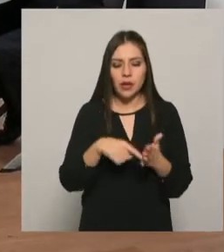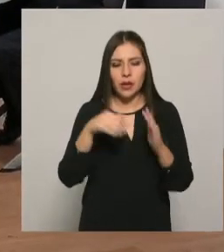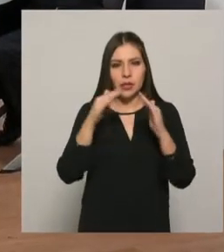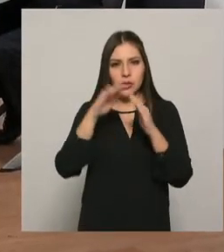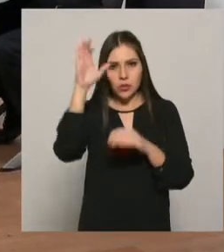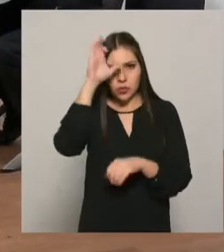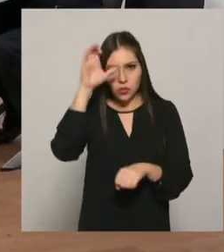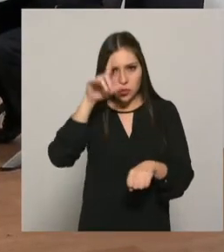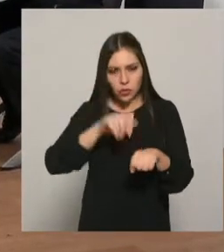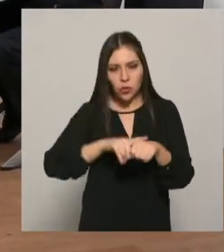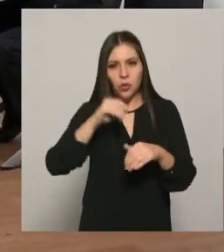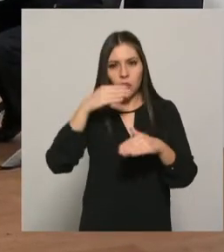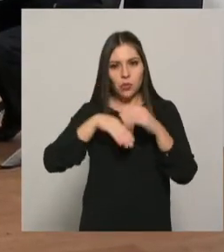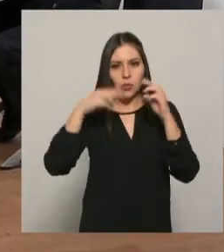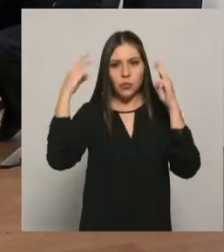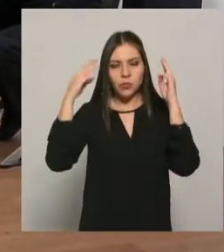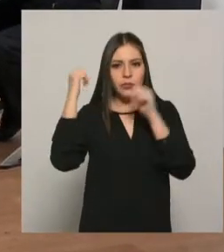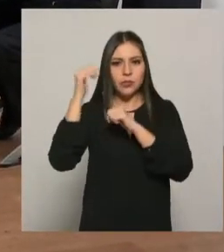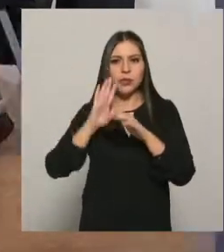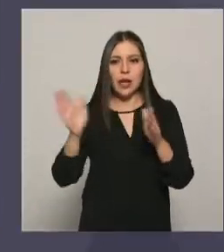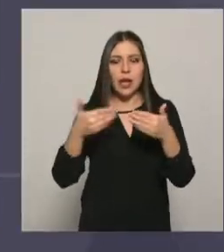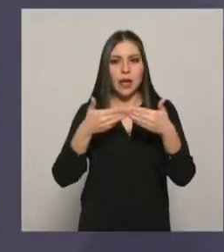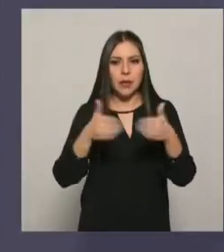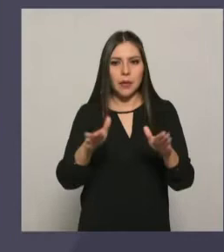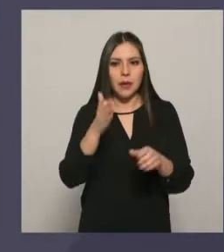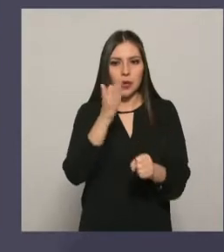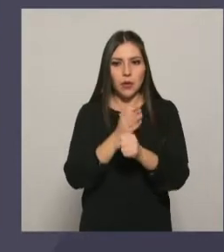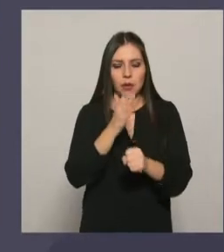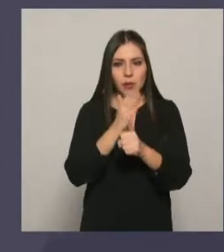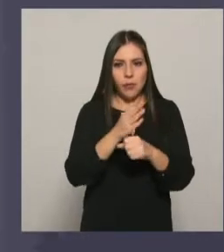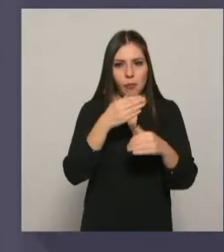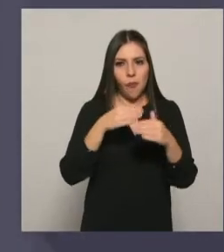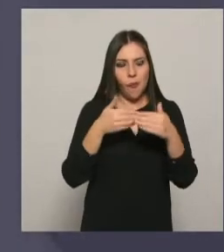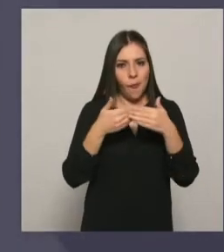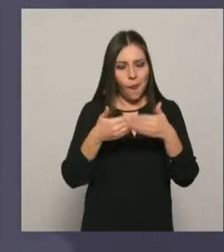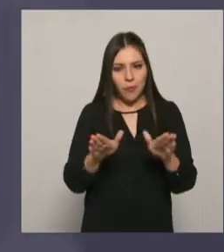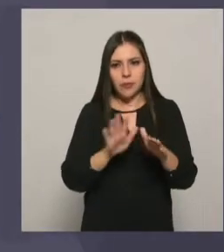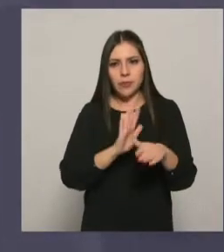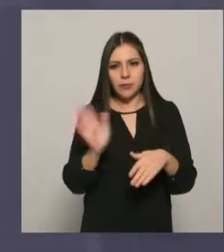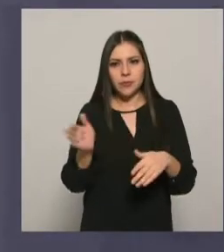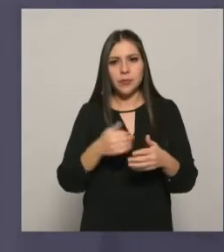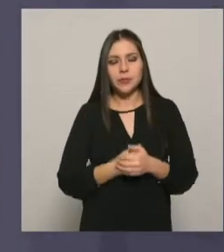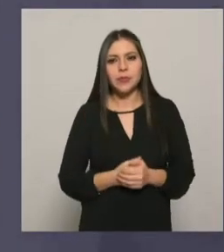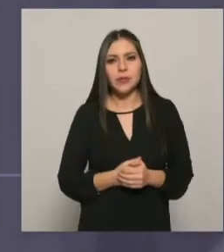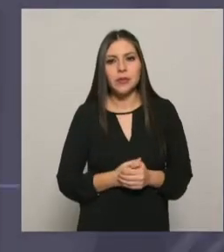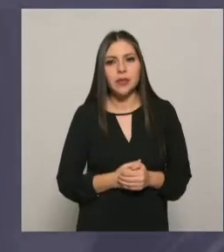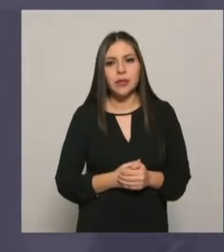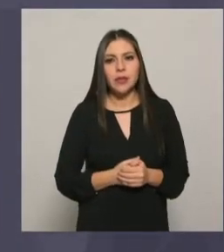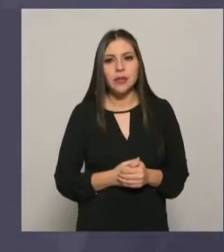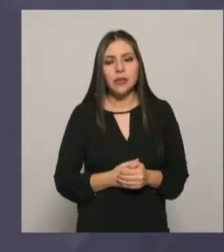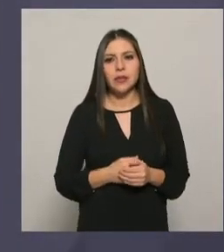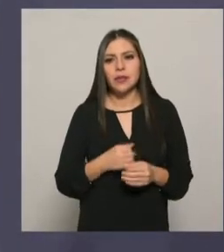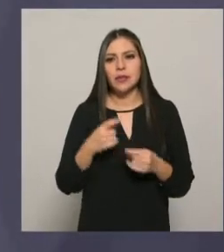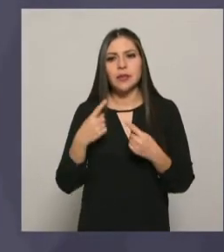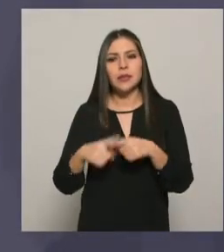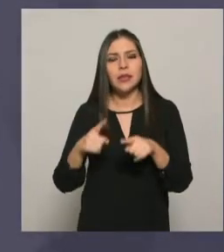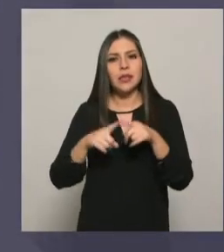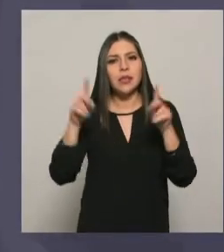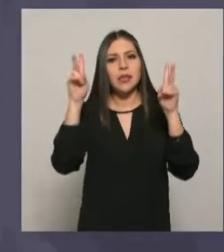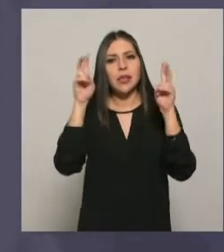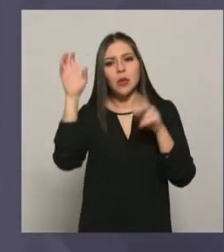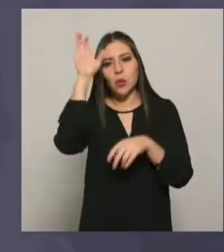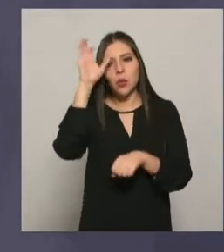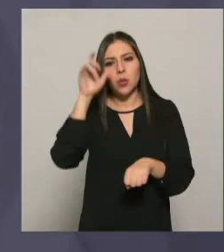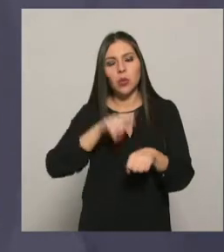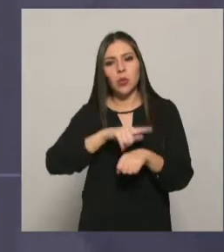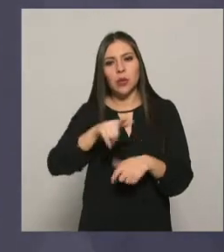Arqueología de Santa Cruz, ya abrieron sus puertas, ya se están todas las programaciones culturales ya se están llevando a